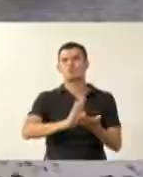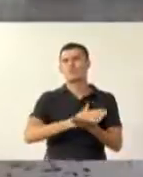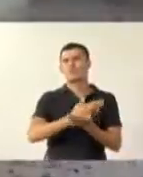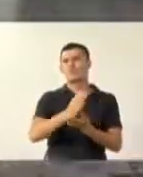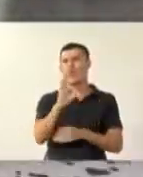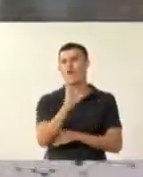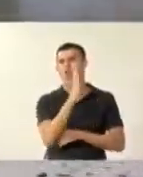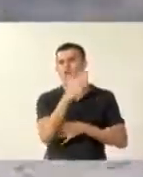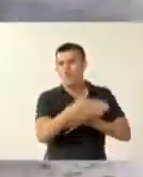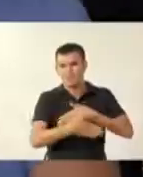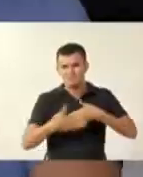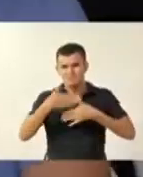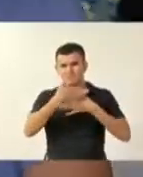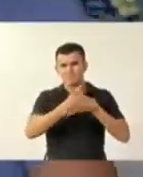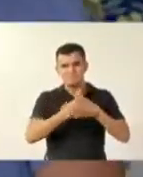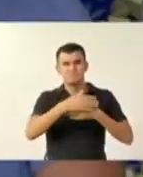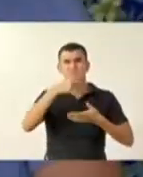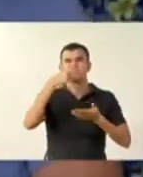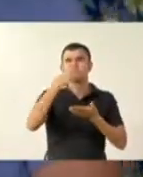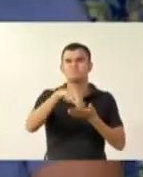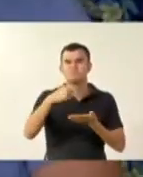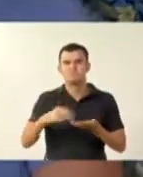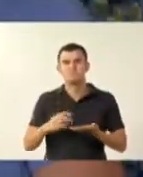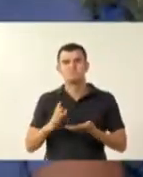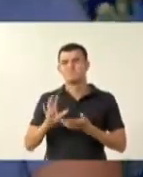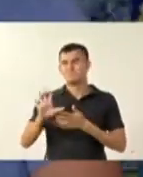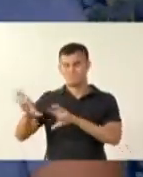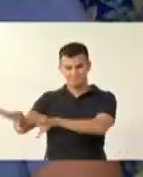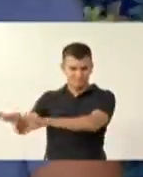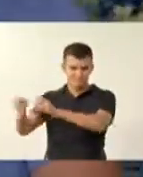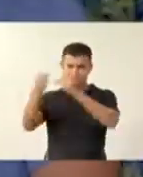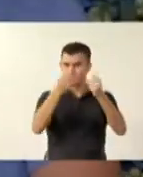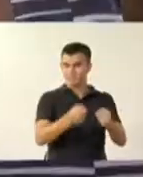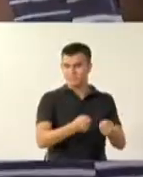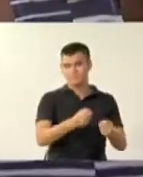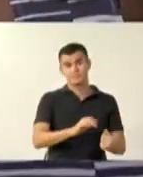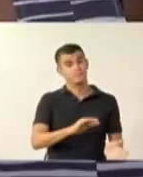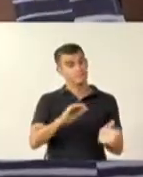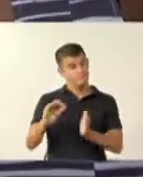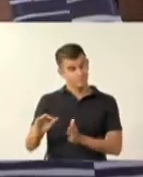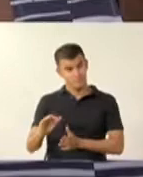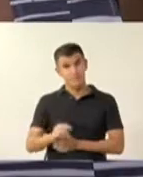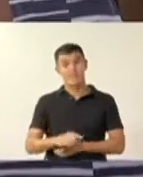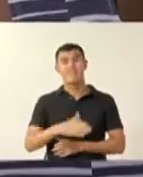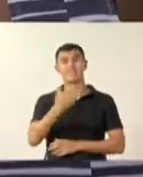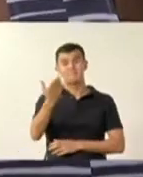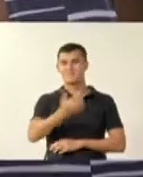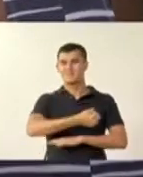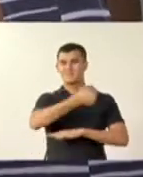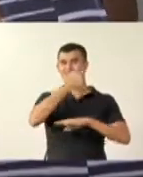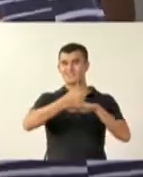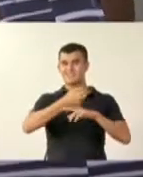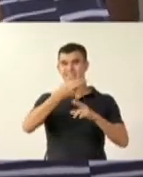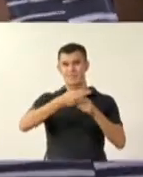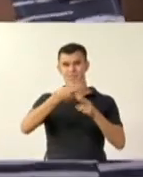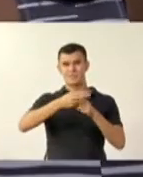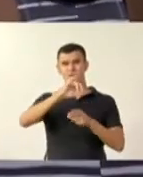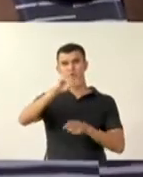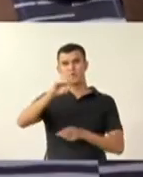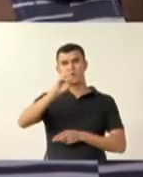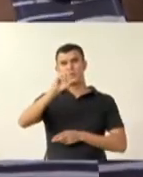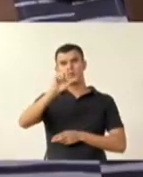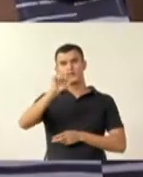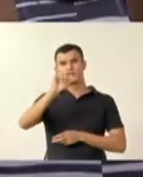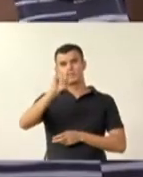y se enamora del grupo, ya lo sacamos de esa inmersión. Por otra parte, el director del grupo Jocaicú cuenta